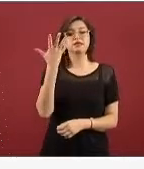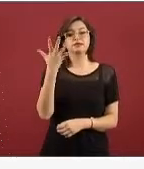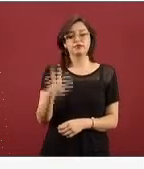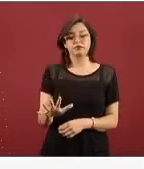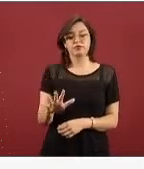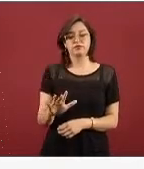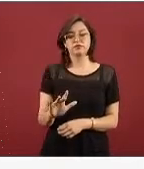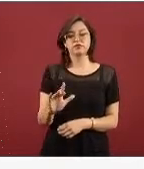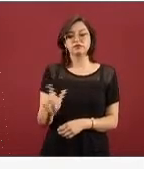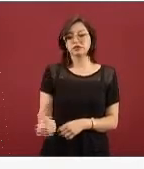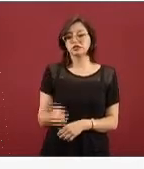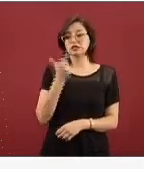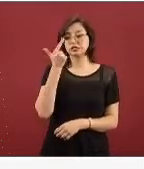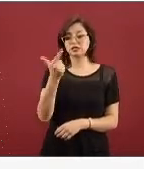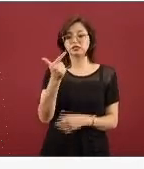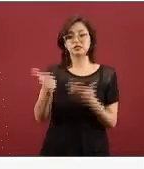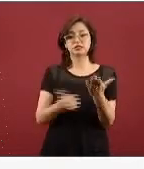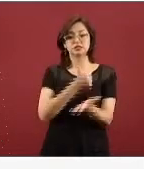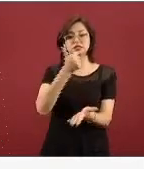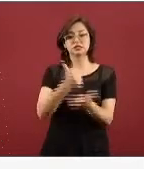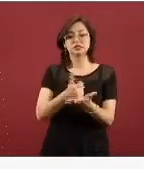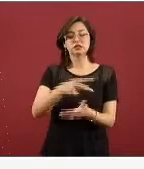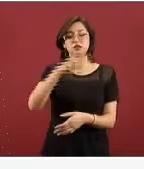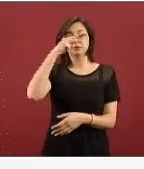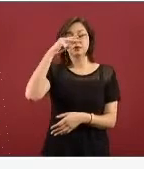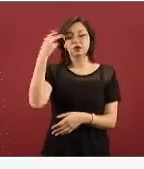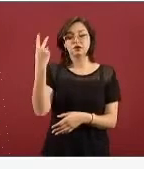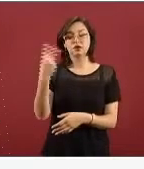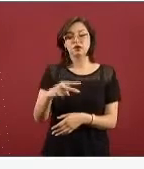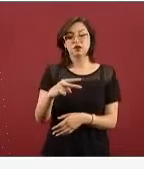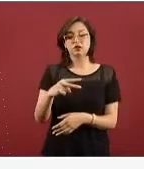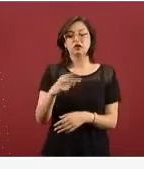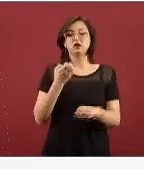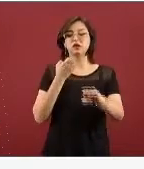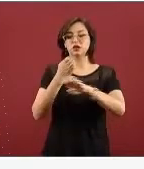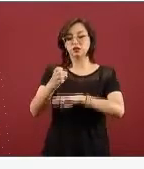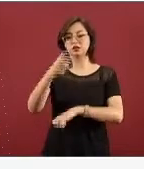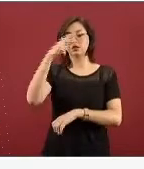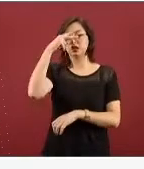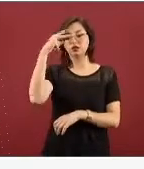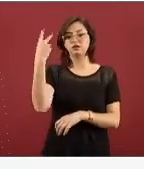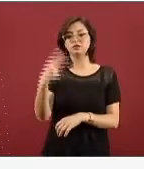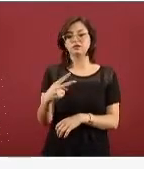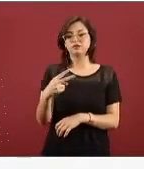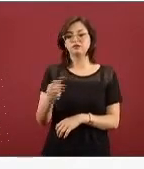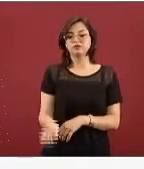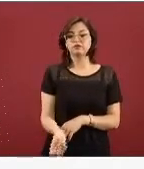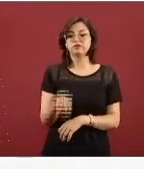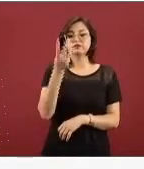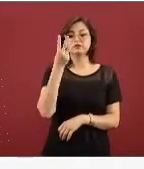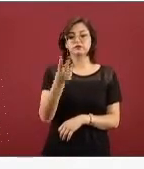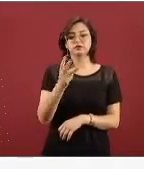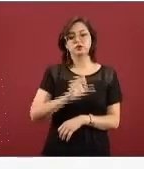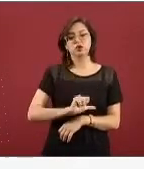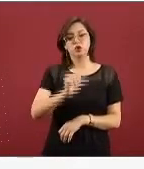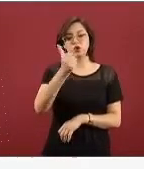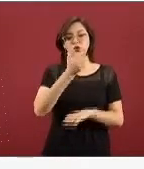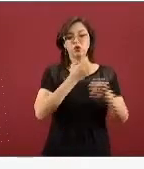7 aquí en el interior, aquí en la Ciudad de México y en el Estado de México, y 3